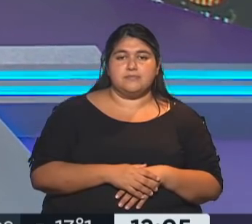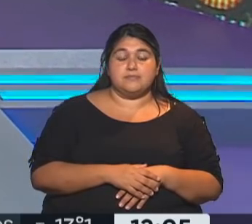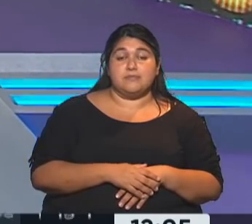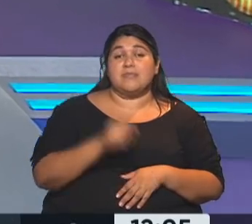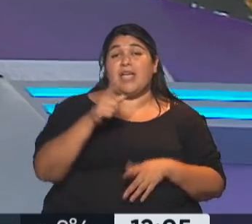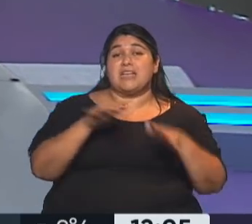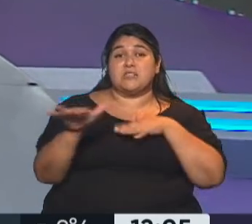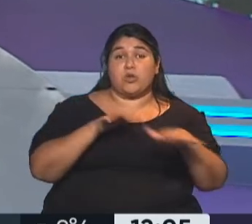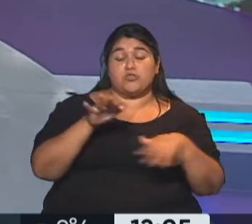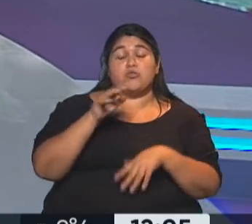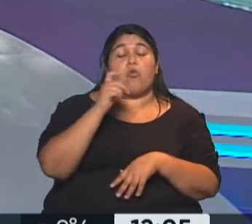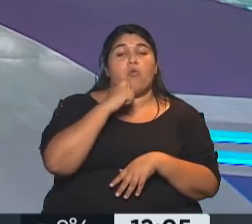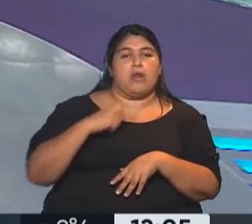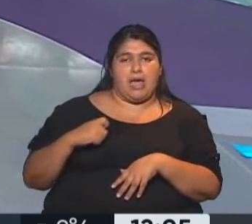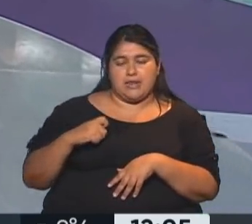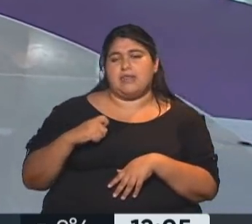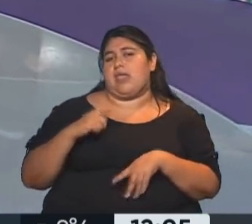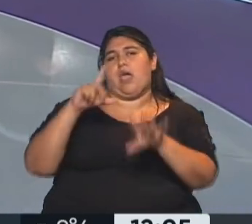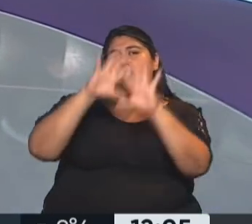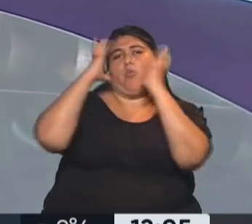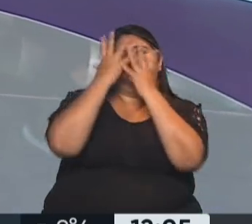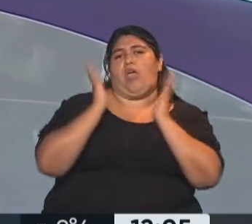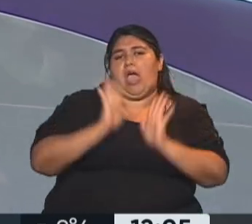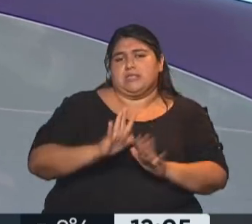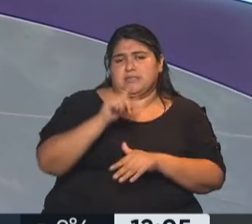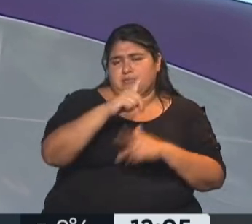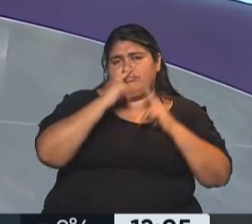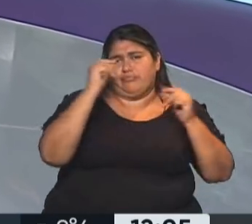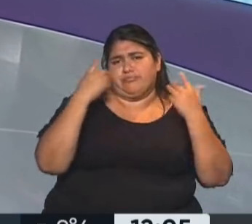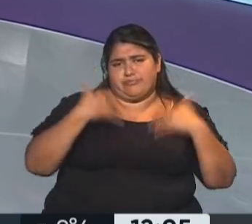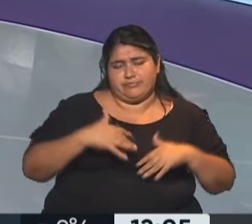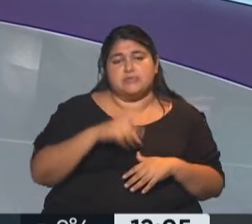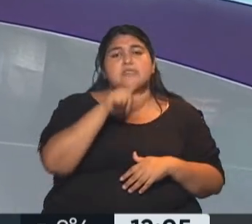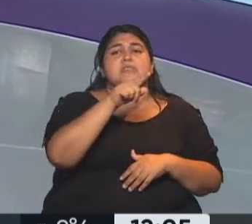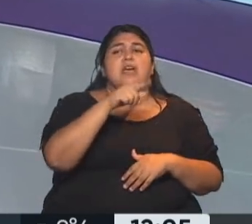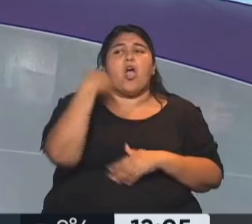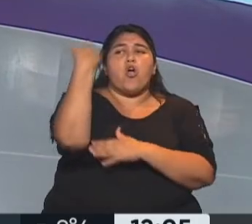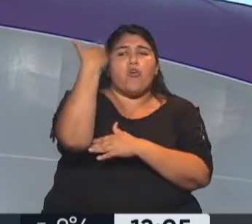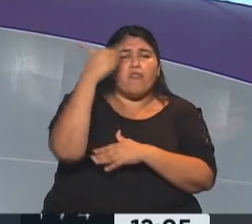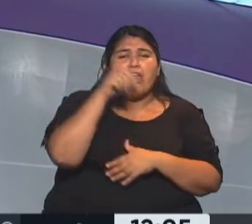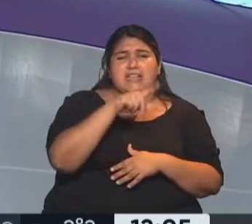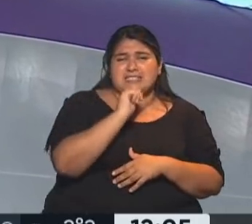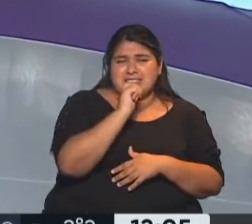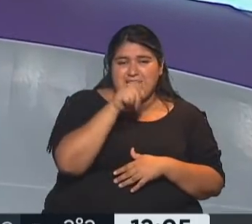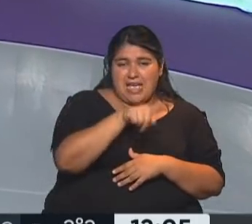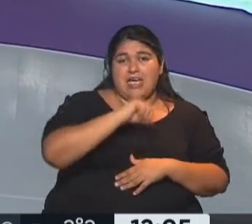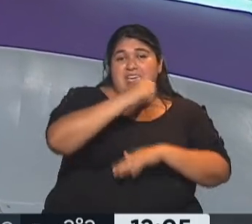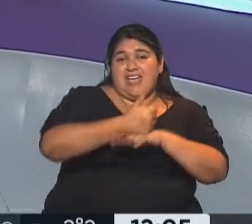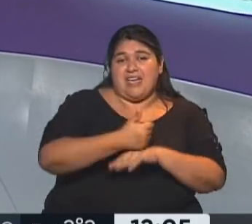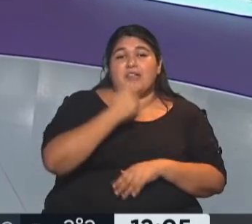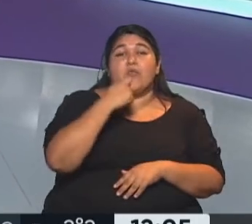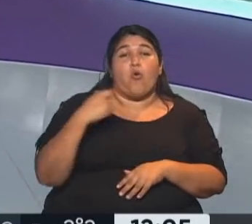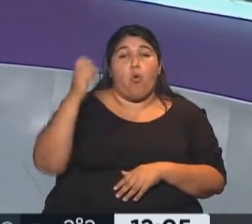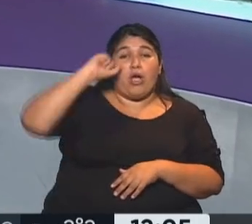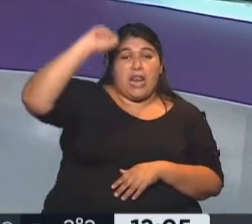La situación en Ucrania tiene repercusiones en todo el mundo y también en la República Argentina. Hubo una conferencia de prensa en la Embajada de